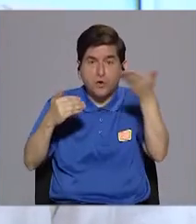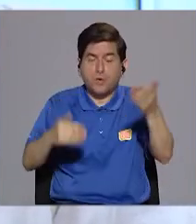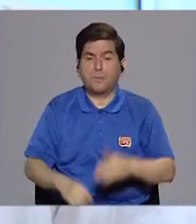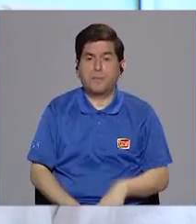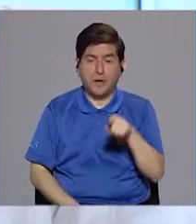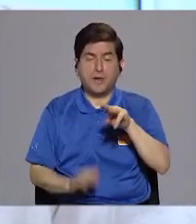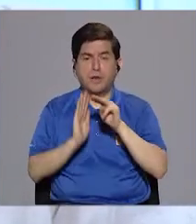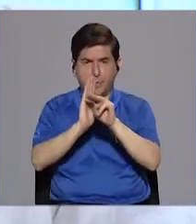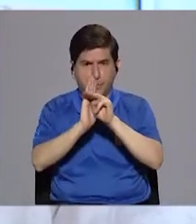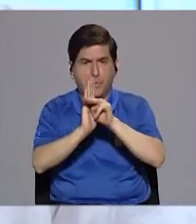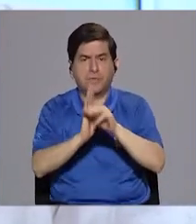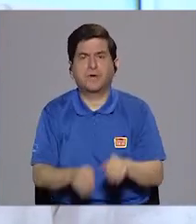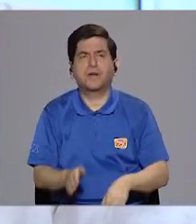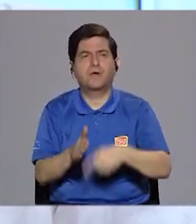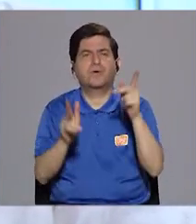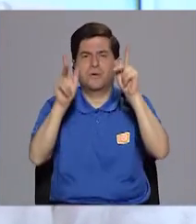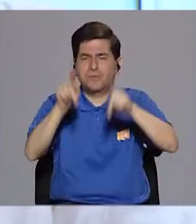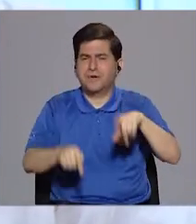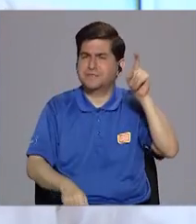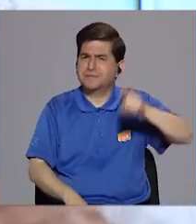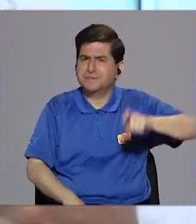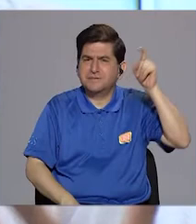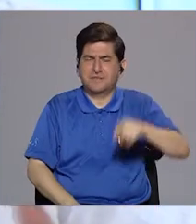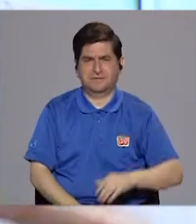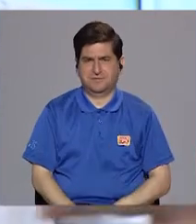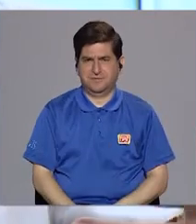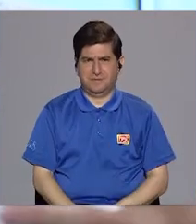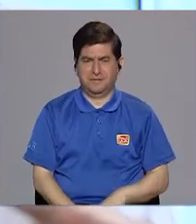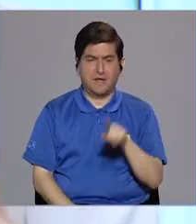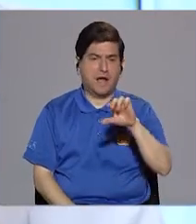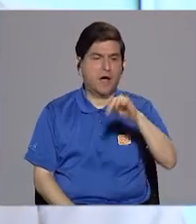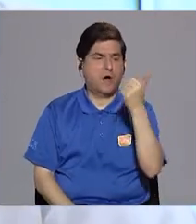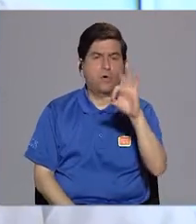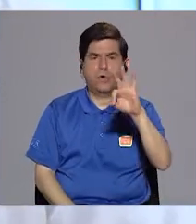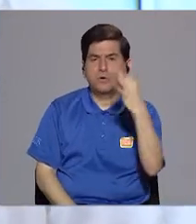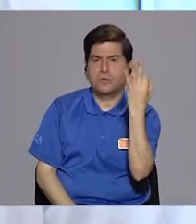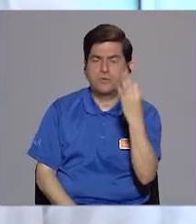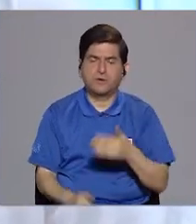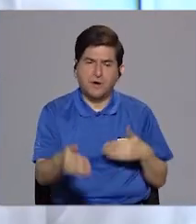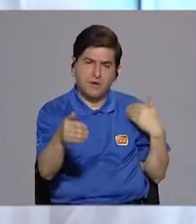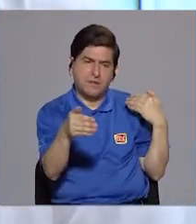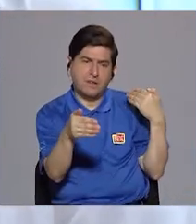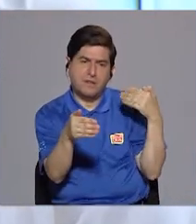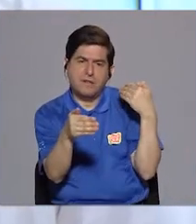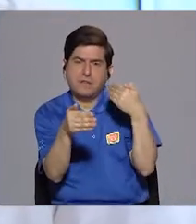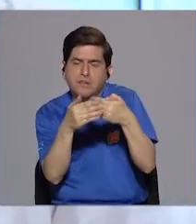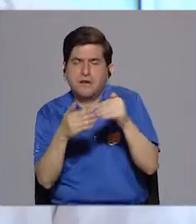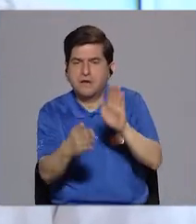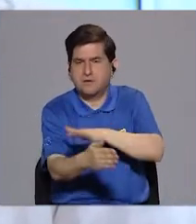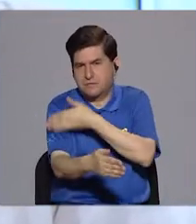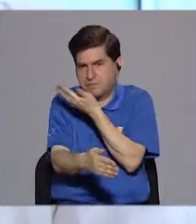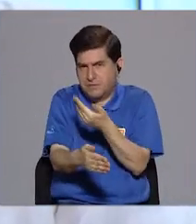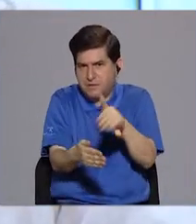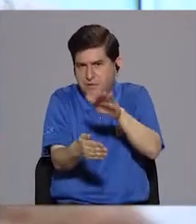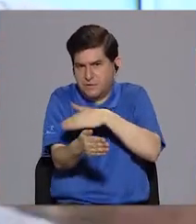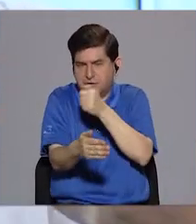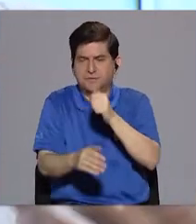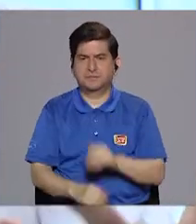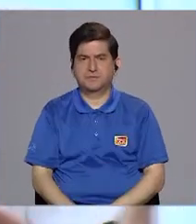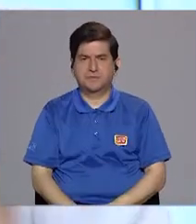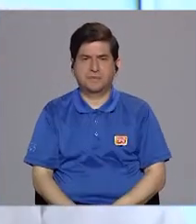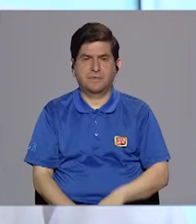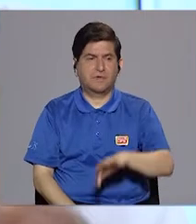estos moldes, ¿no? A veces la gente necesita, pues, otros medios para aproximarse más a la música,